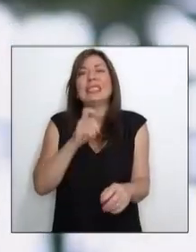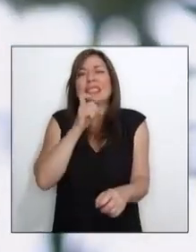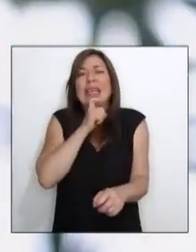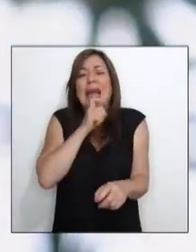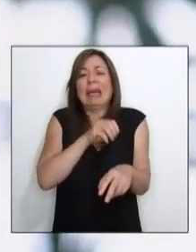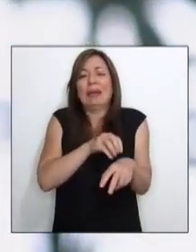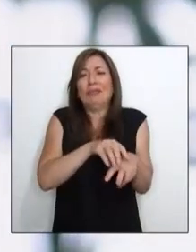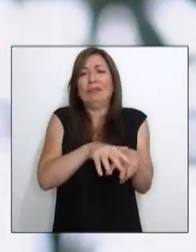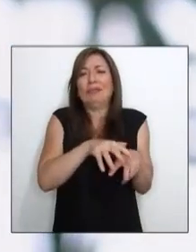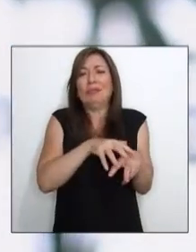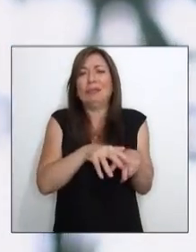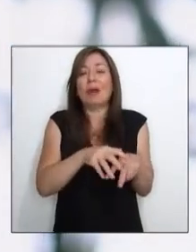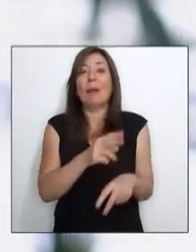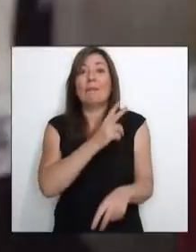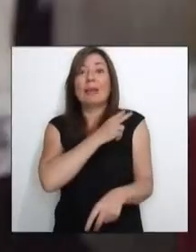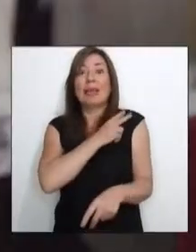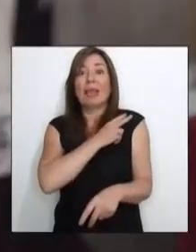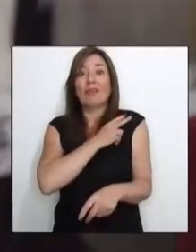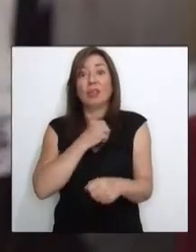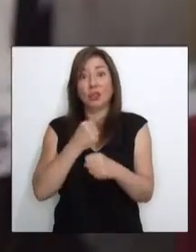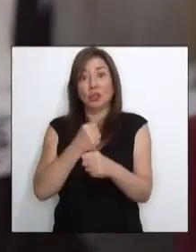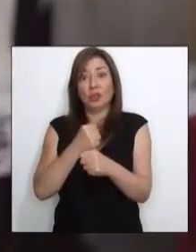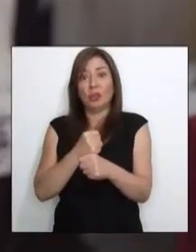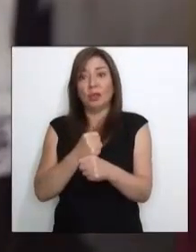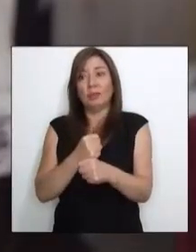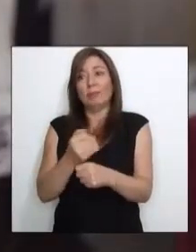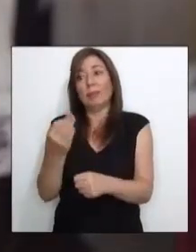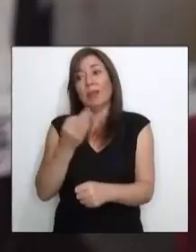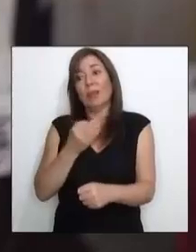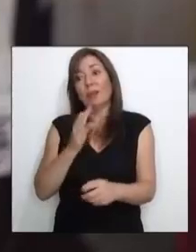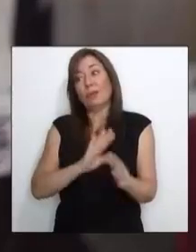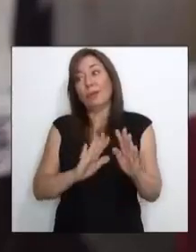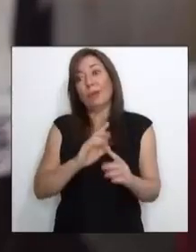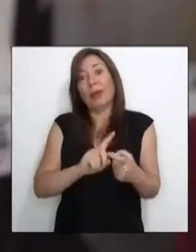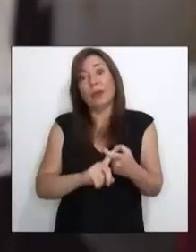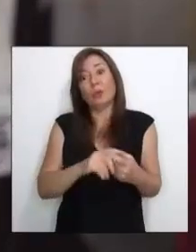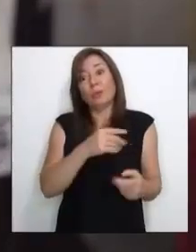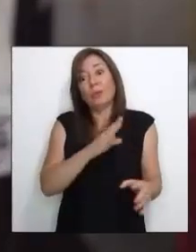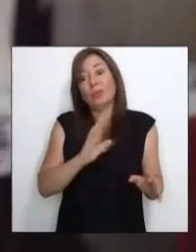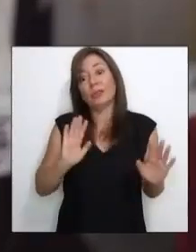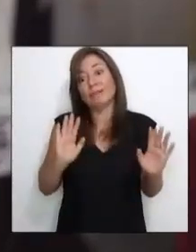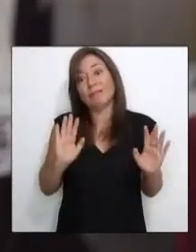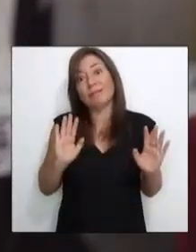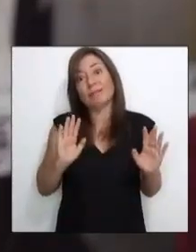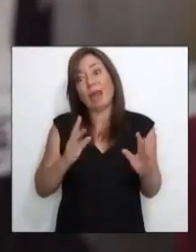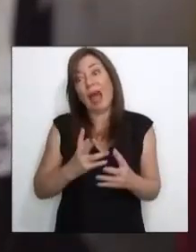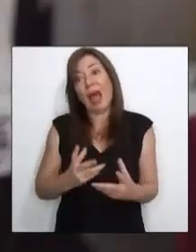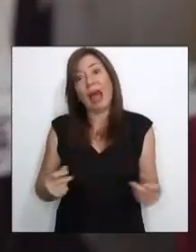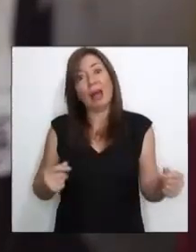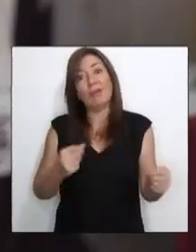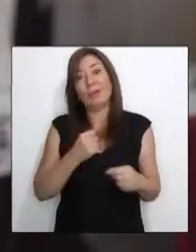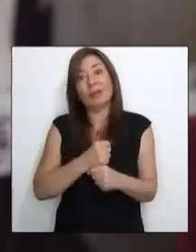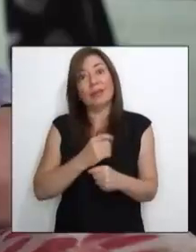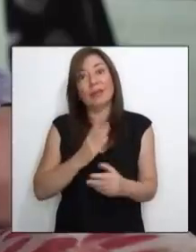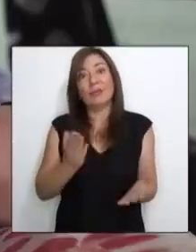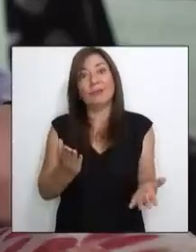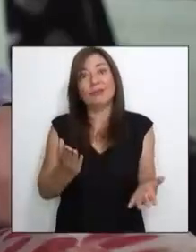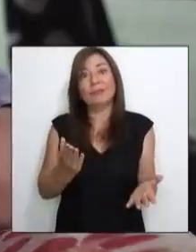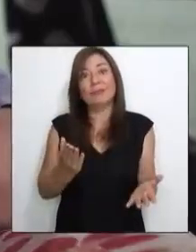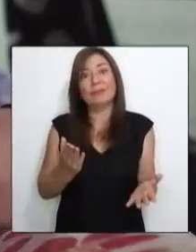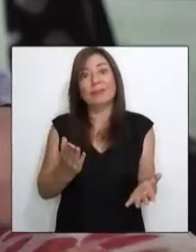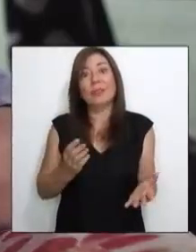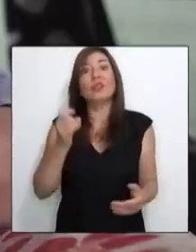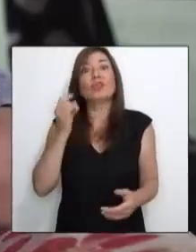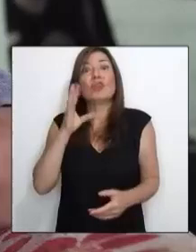hacer sangramiento. Mi jefa, donde yo trabajaba, me dijo que tenía que cuidarlo a él, entonces ya se me acabó el trabajo.